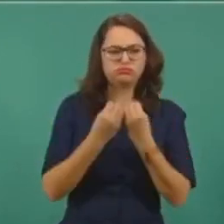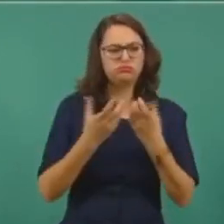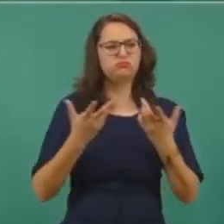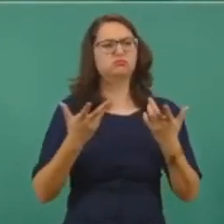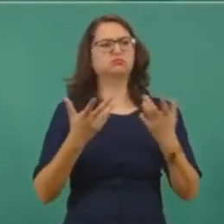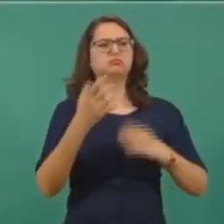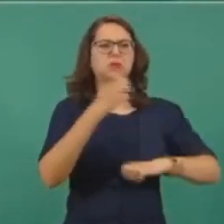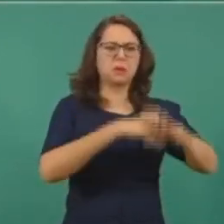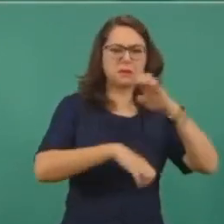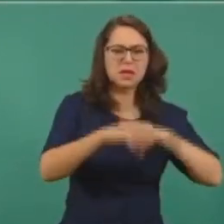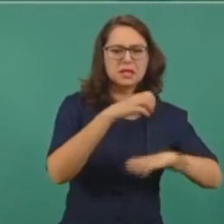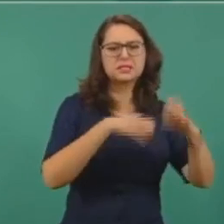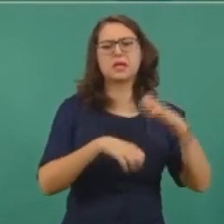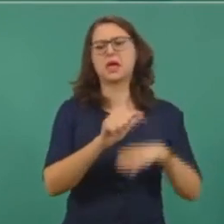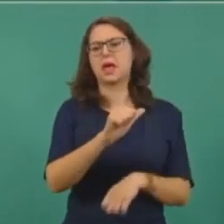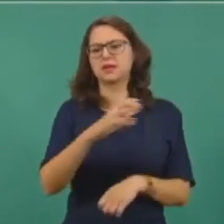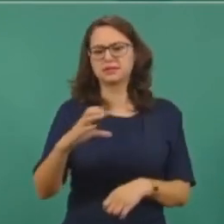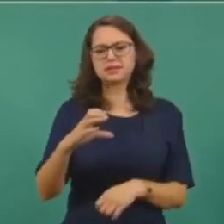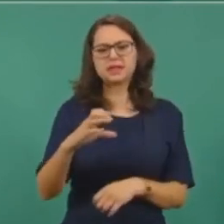empresariales.